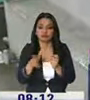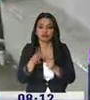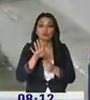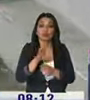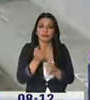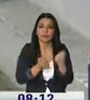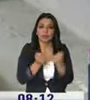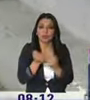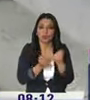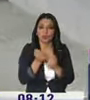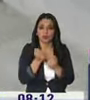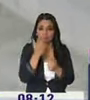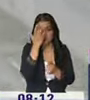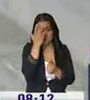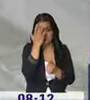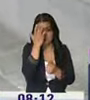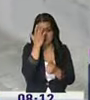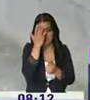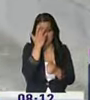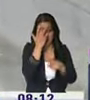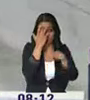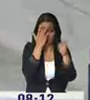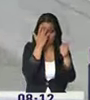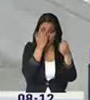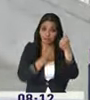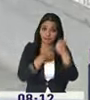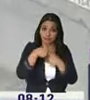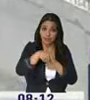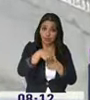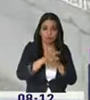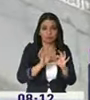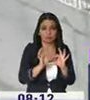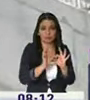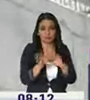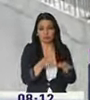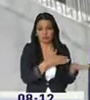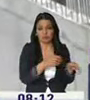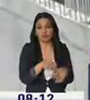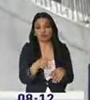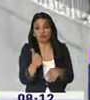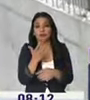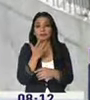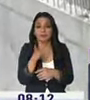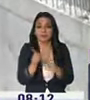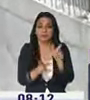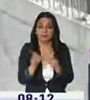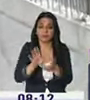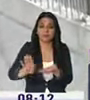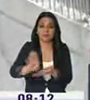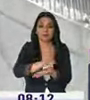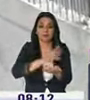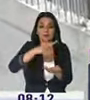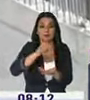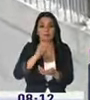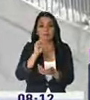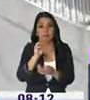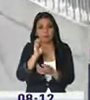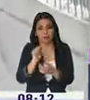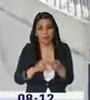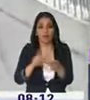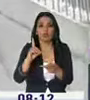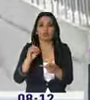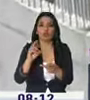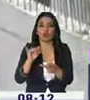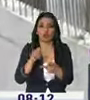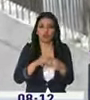a permitir tráfico que atraviesa la vía. Es decir, se va a dar preferencia únicamente a los barrios de La Pampa, La Dolorosa, todos